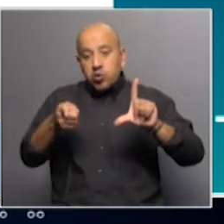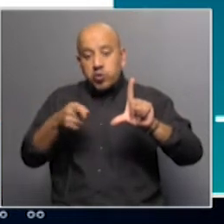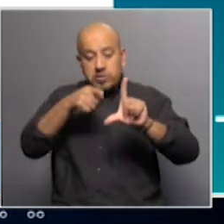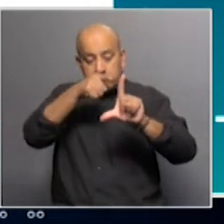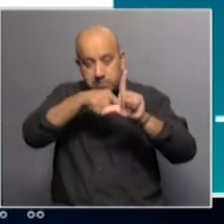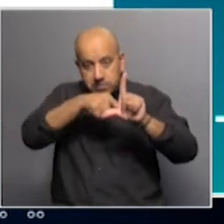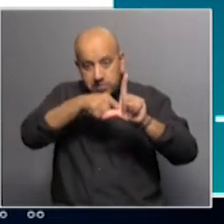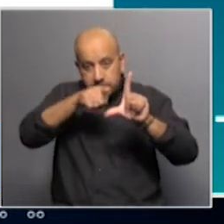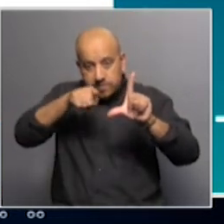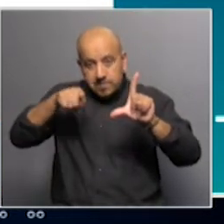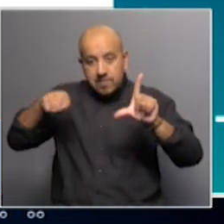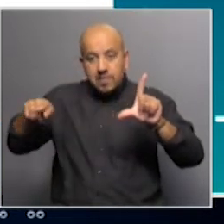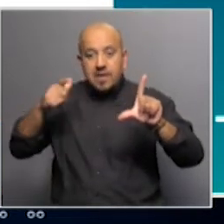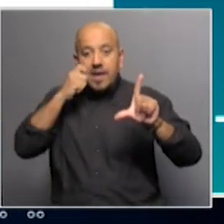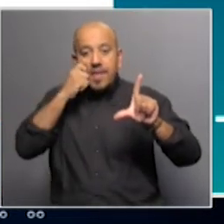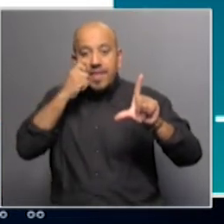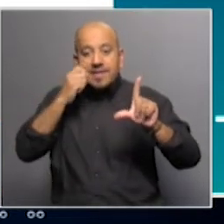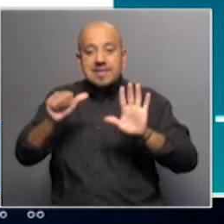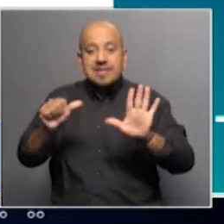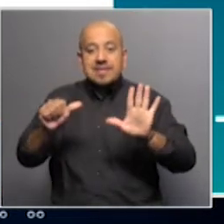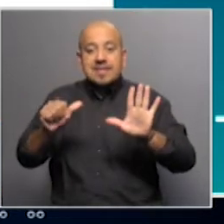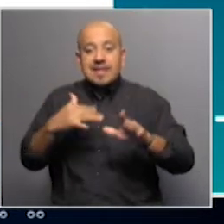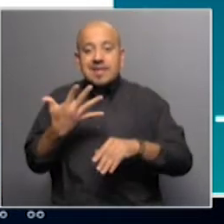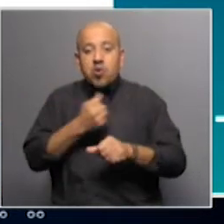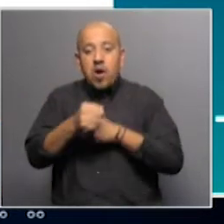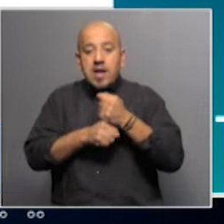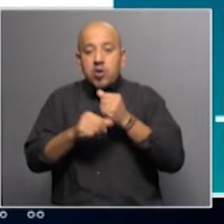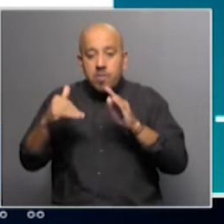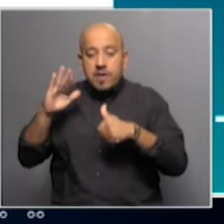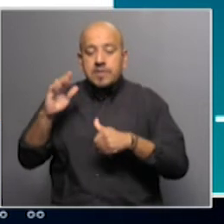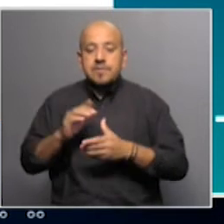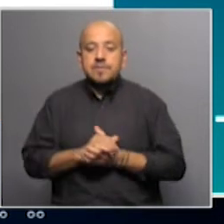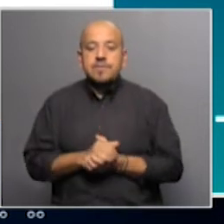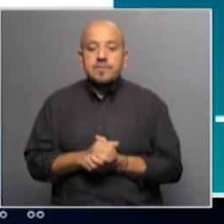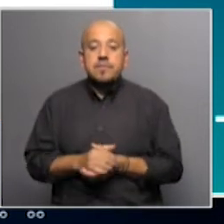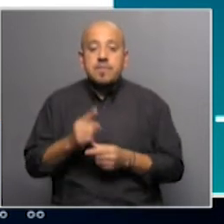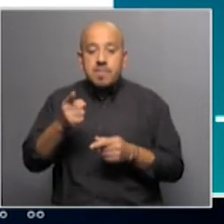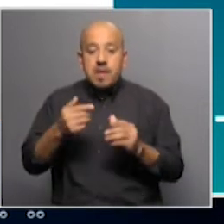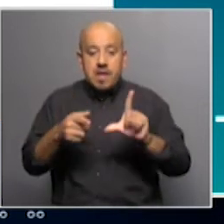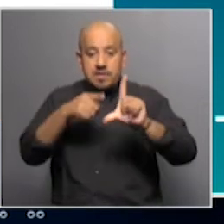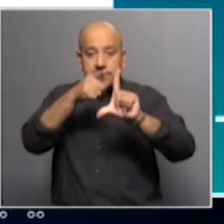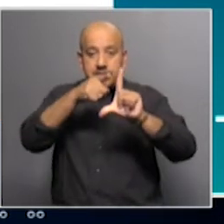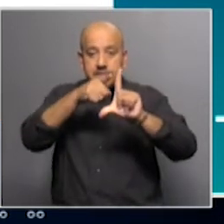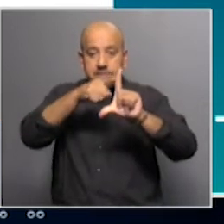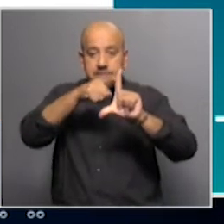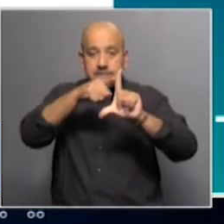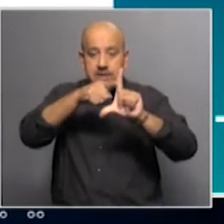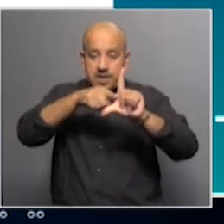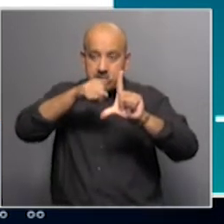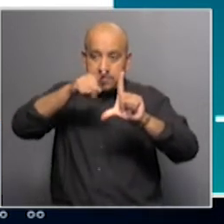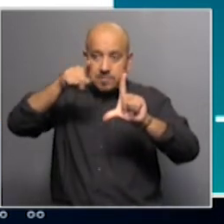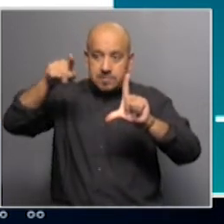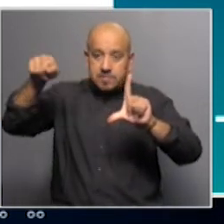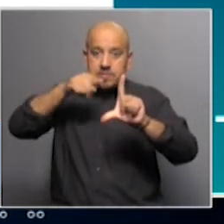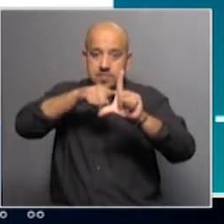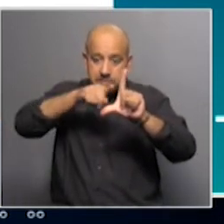extremo de la franja etaria, que es el de 65 años y más. Que sube y menos. Y eso te muestra dos cosas. Primero, la continuidad del proceso, ¿no? El proceso